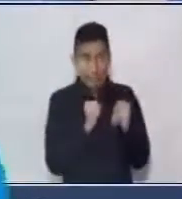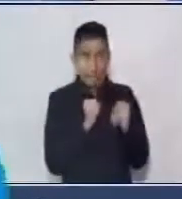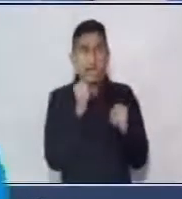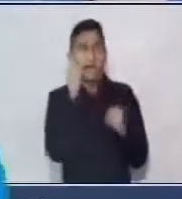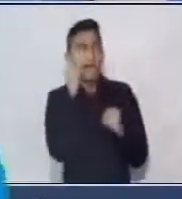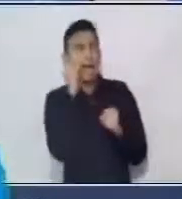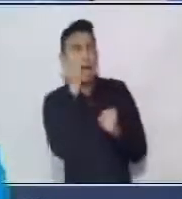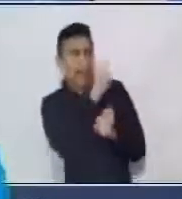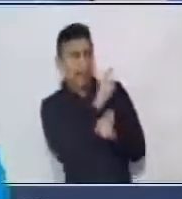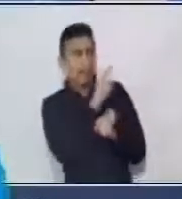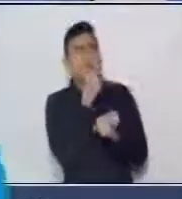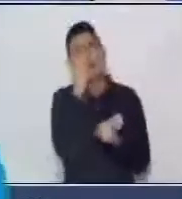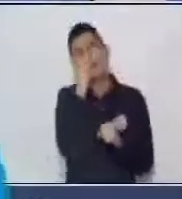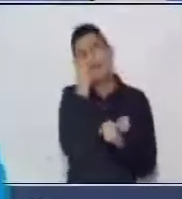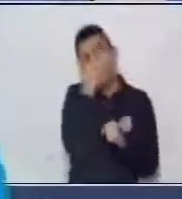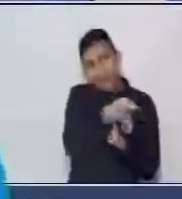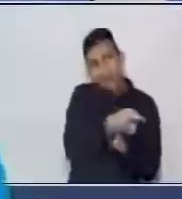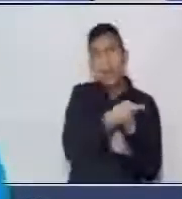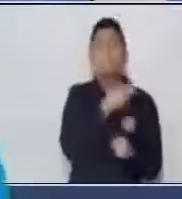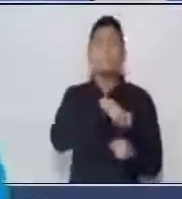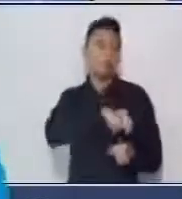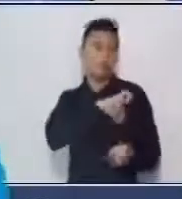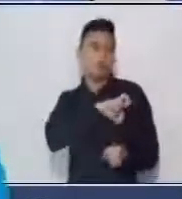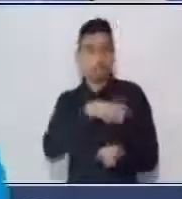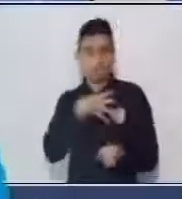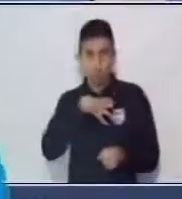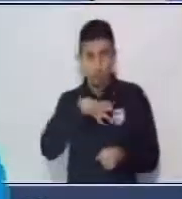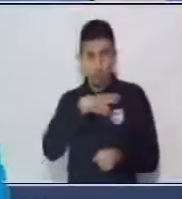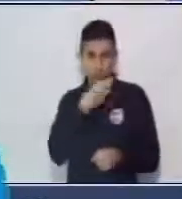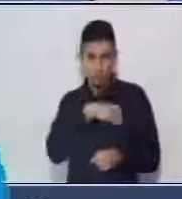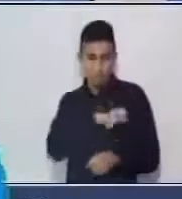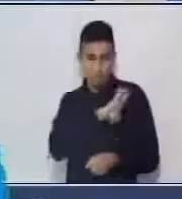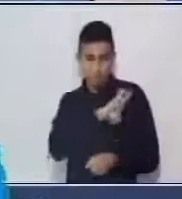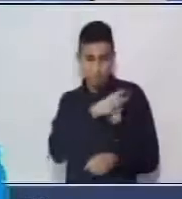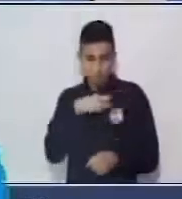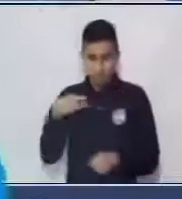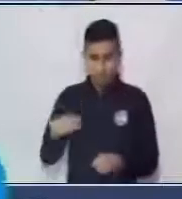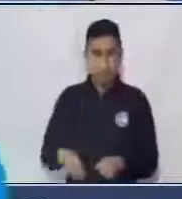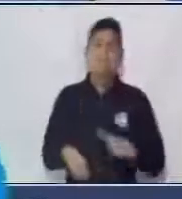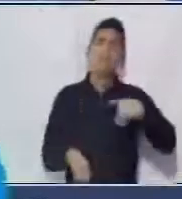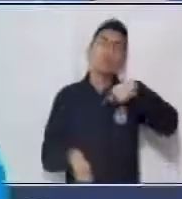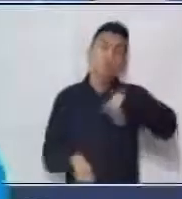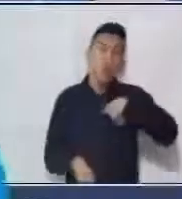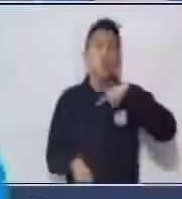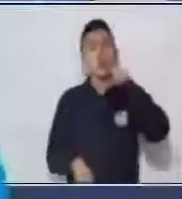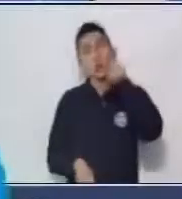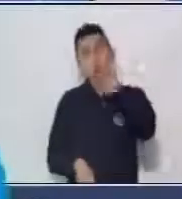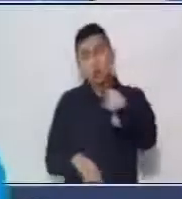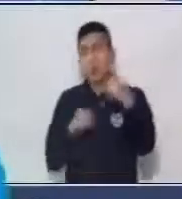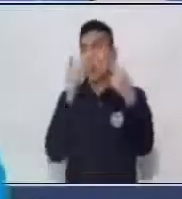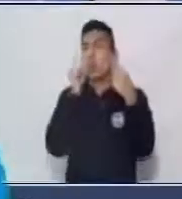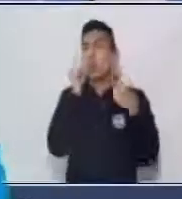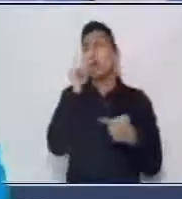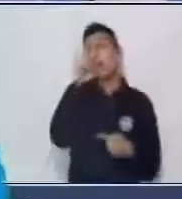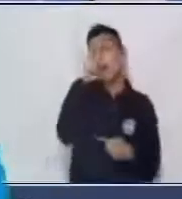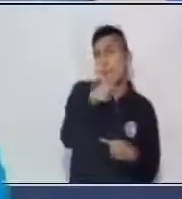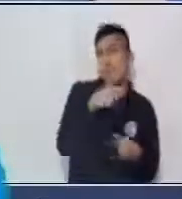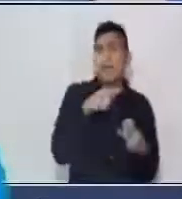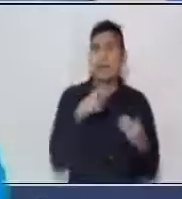lo vas a hacer de manera personal, que era lo que te estaba diciendo, que sería yo, tú, él, ¿qué